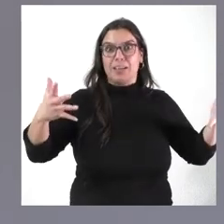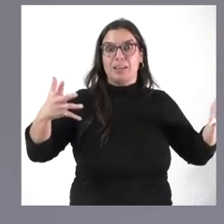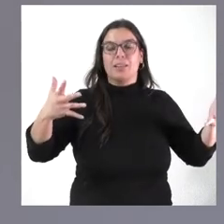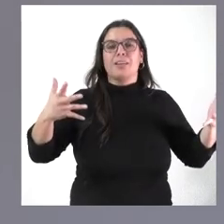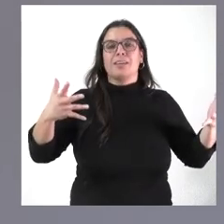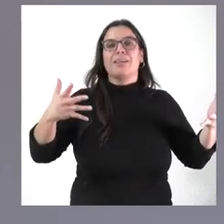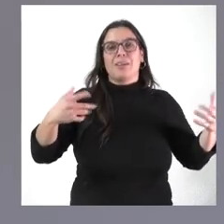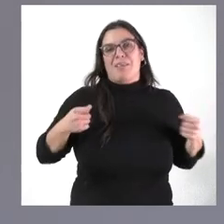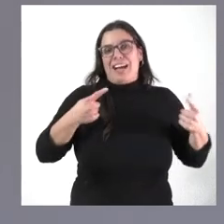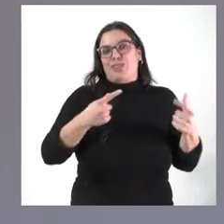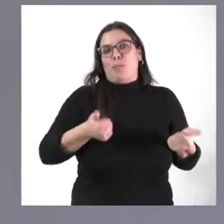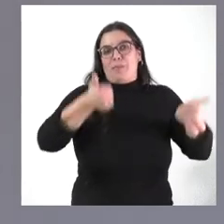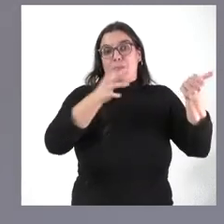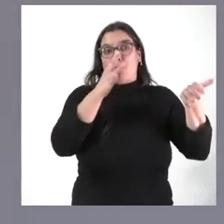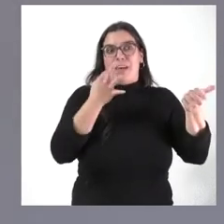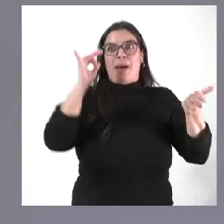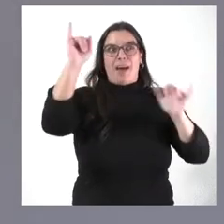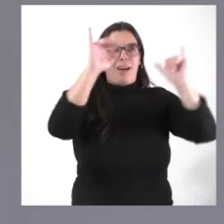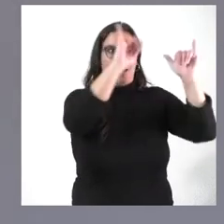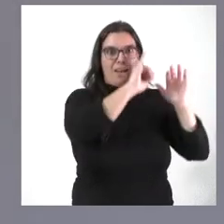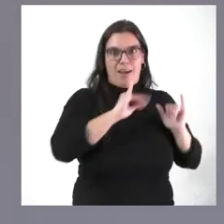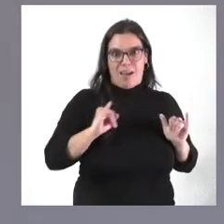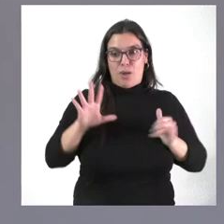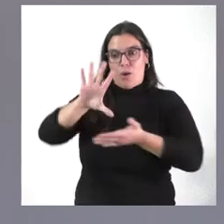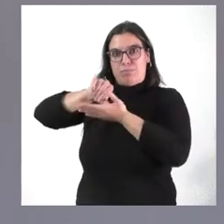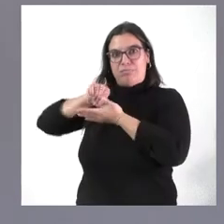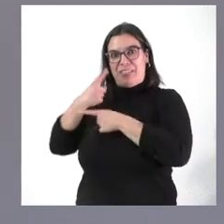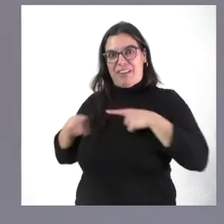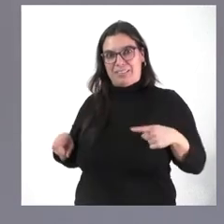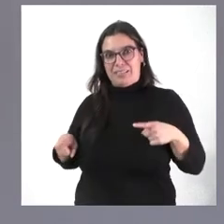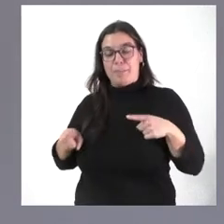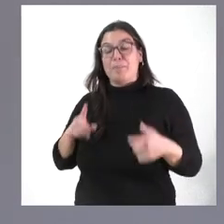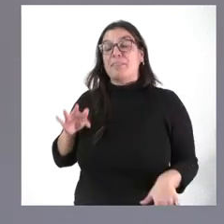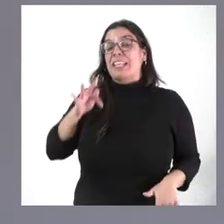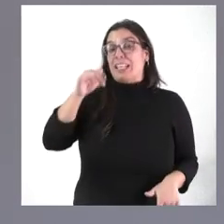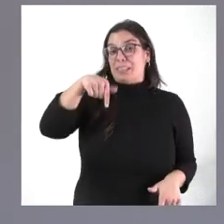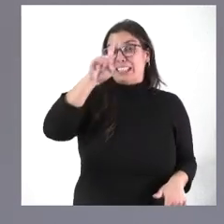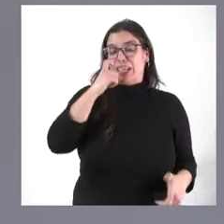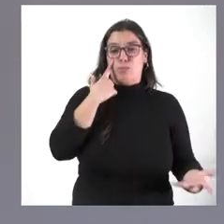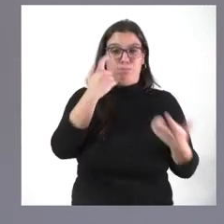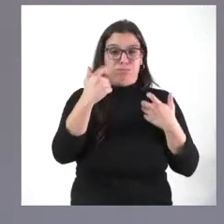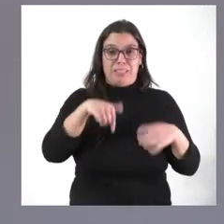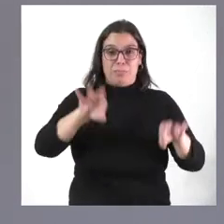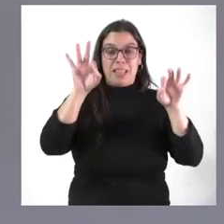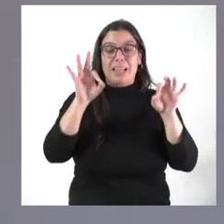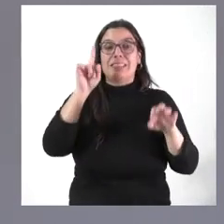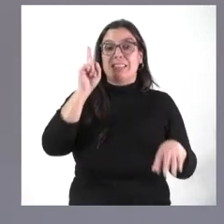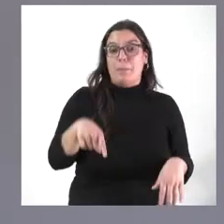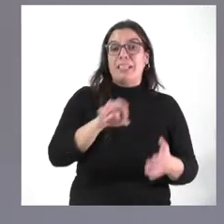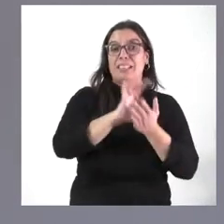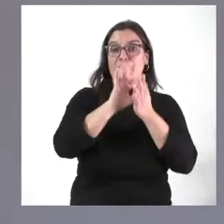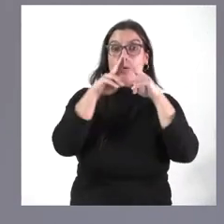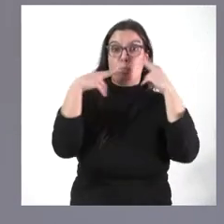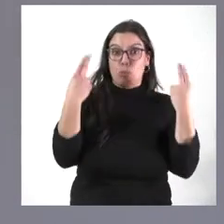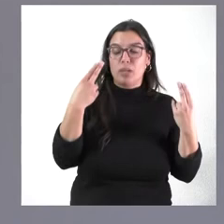con un mayor número de personas de más edad y más esperanza de vida Pero además es que y lo hemos visto este año de forma muy especial hay una serie de servicios públicos